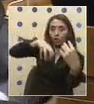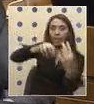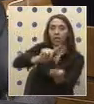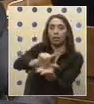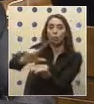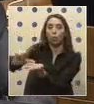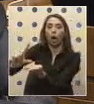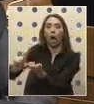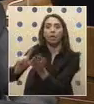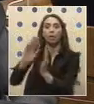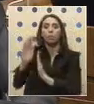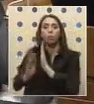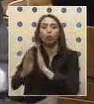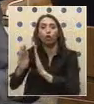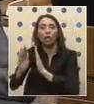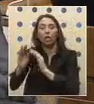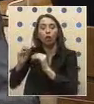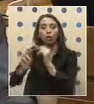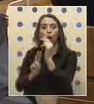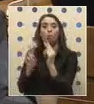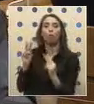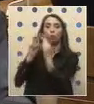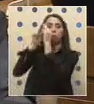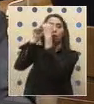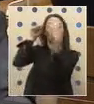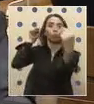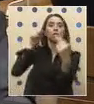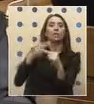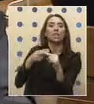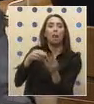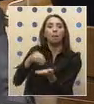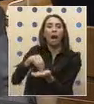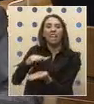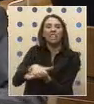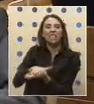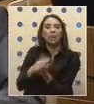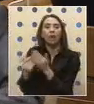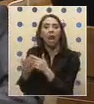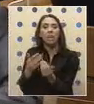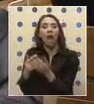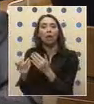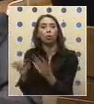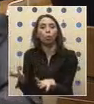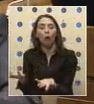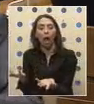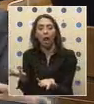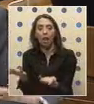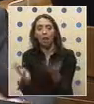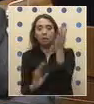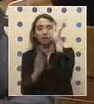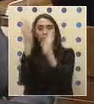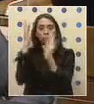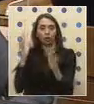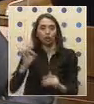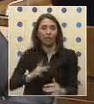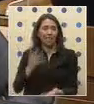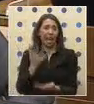protegidos, por reservas naturales que tenemos lleno este